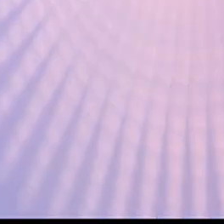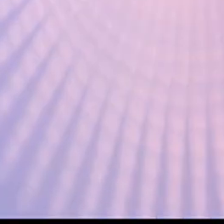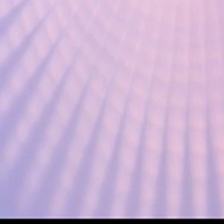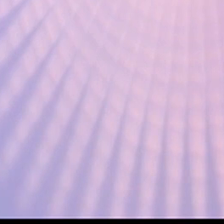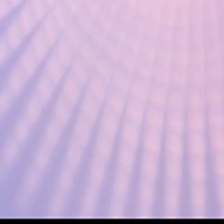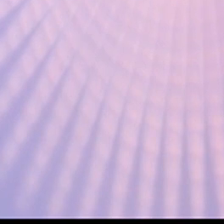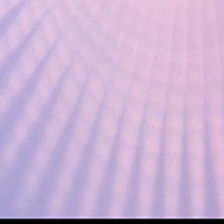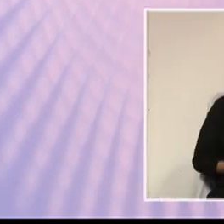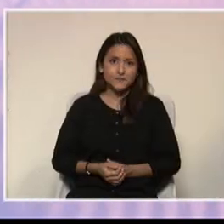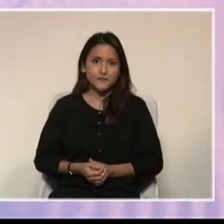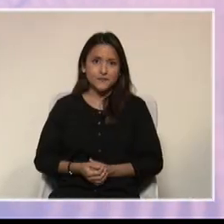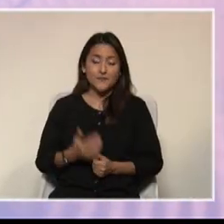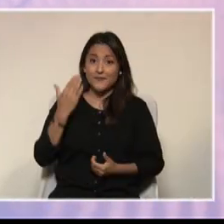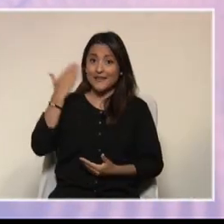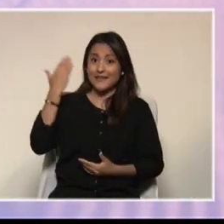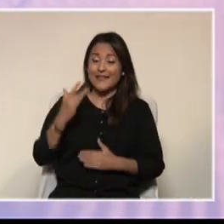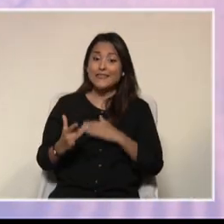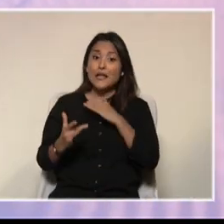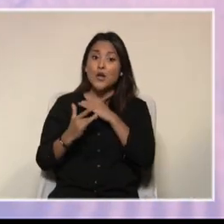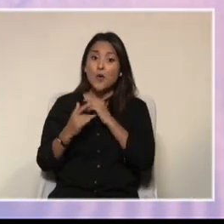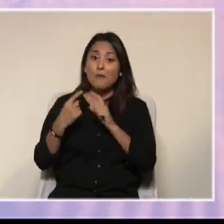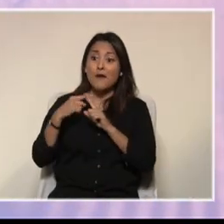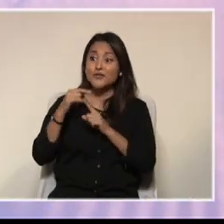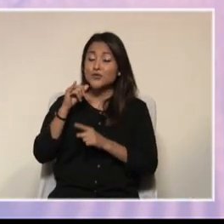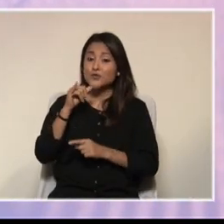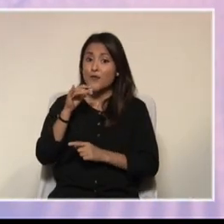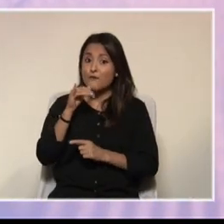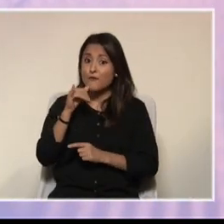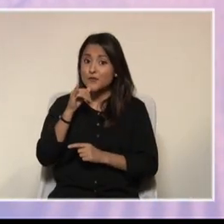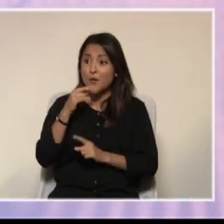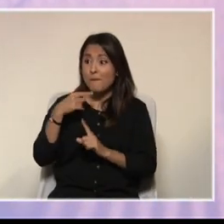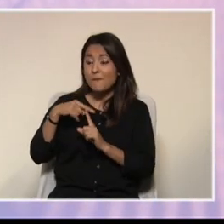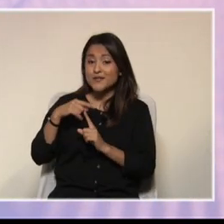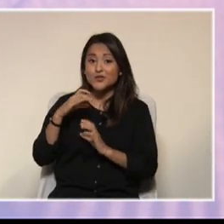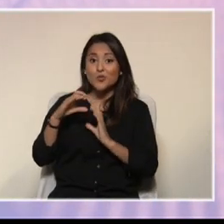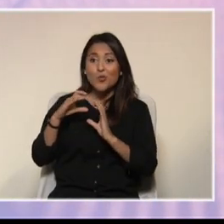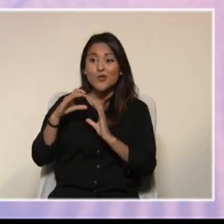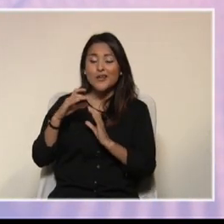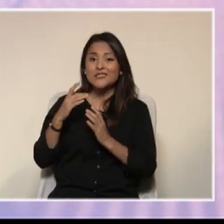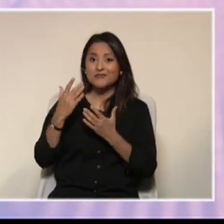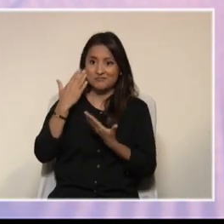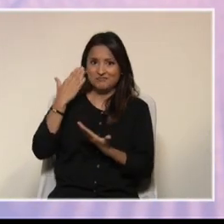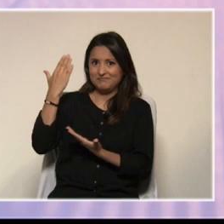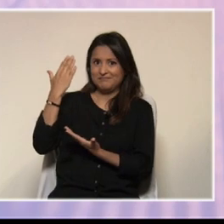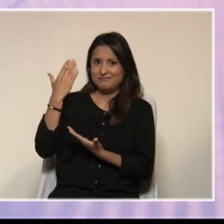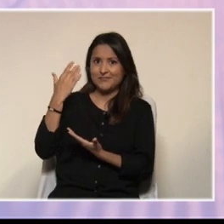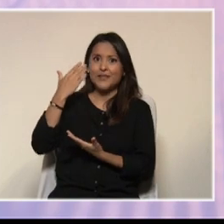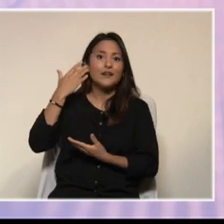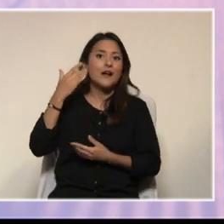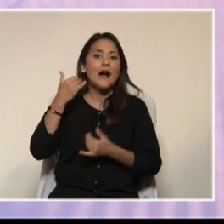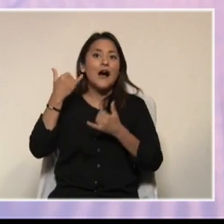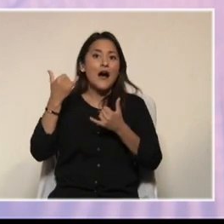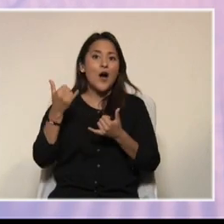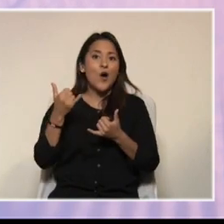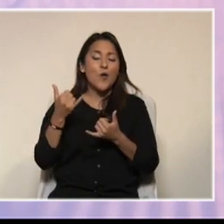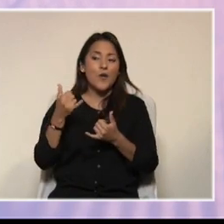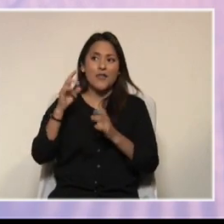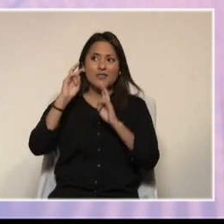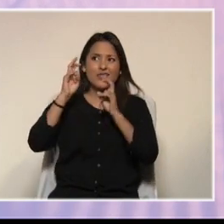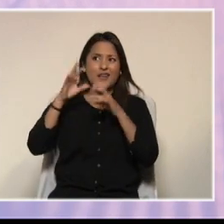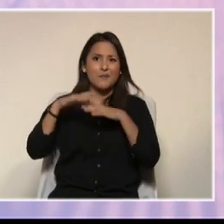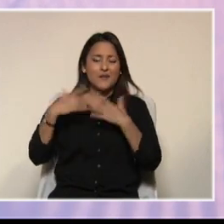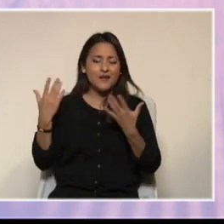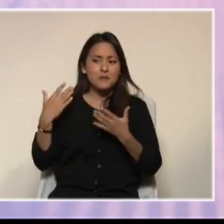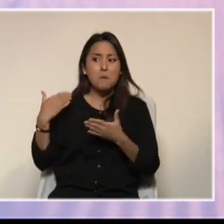Me encuentro en el espacio TIC, Tecnologías de la Información y la Comunicación. Vamos a ver nuevamente un tema que